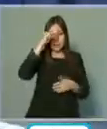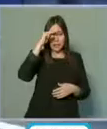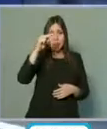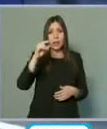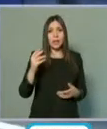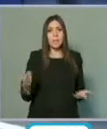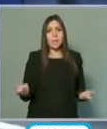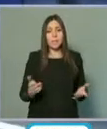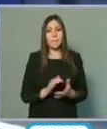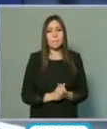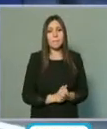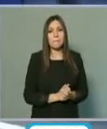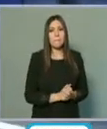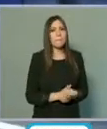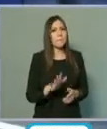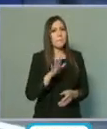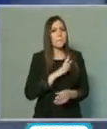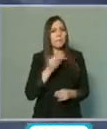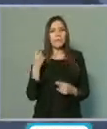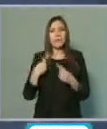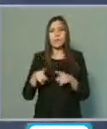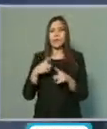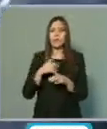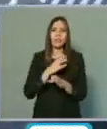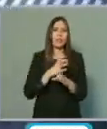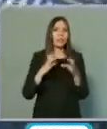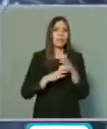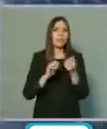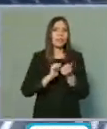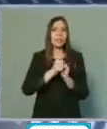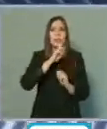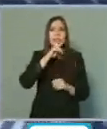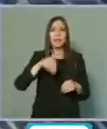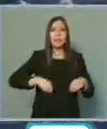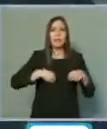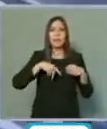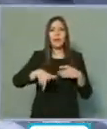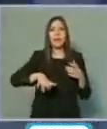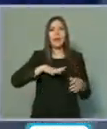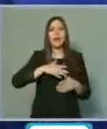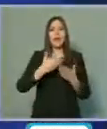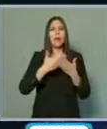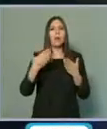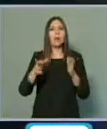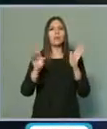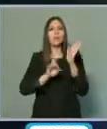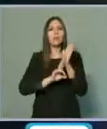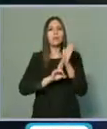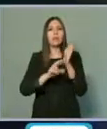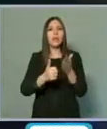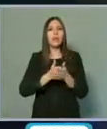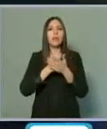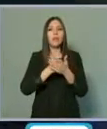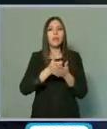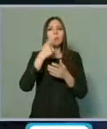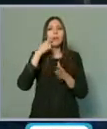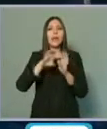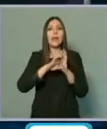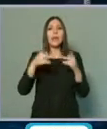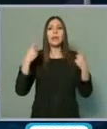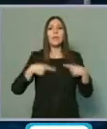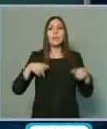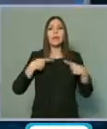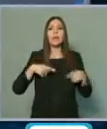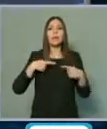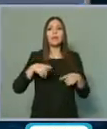creo que hay muchos dispositivos que facilitan la vida, es cierto. Hay por ejemplo, un timbre muy popular que está vendiendo ahora que ayuda a gestionar la gente que llega a tu